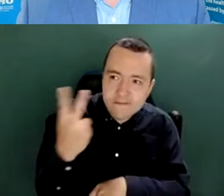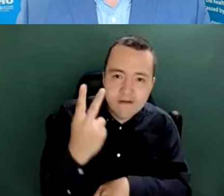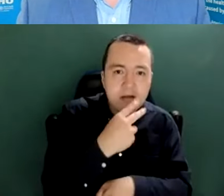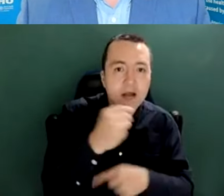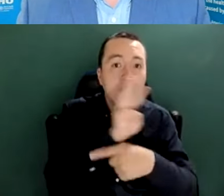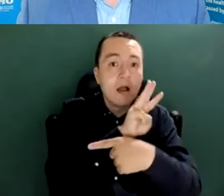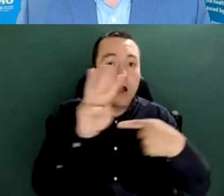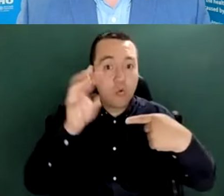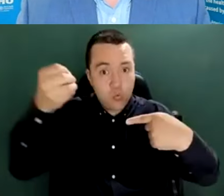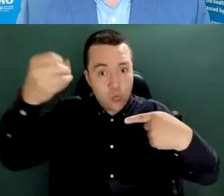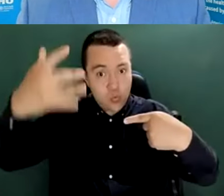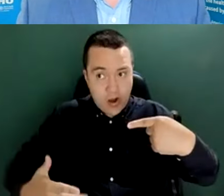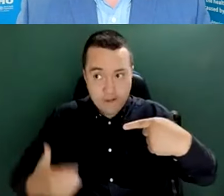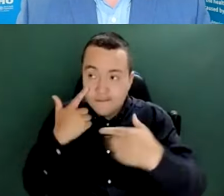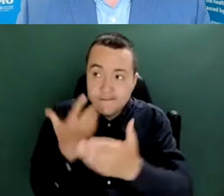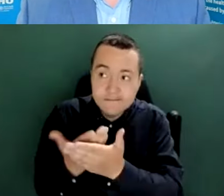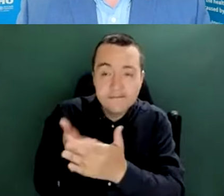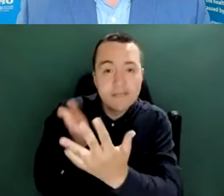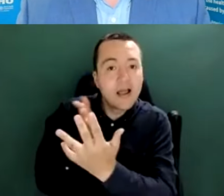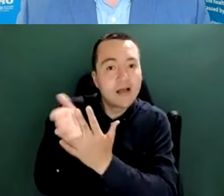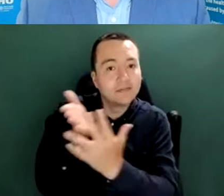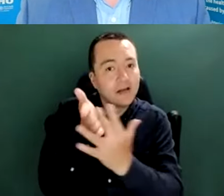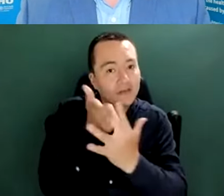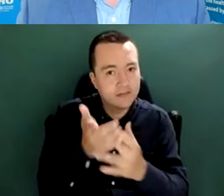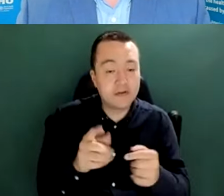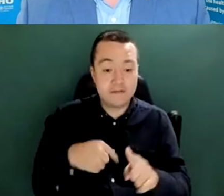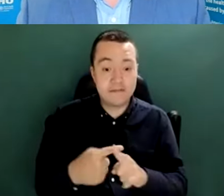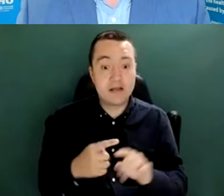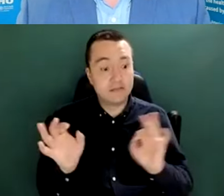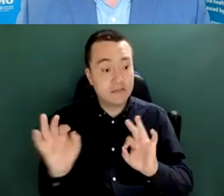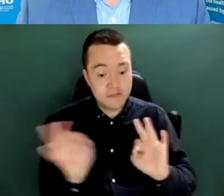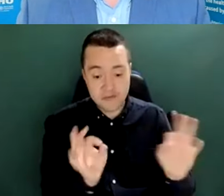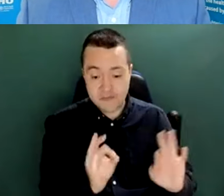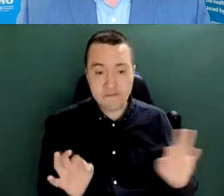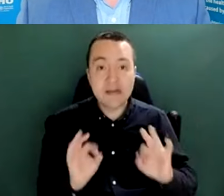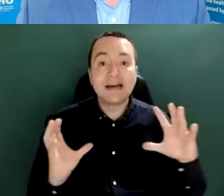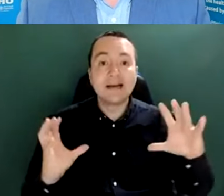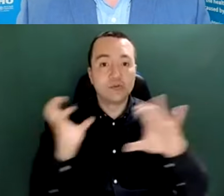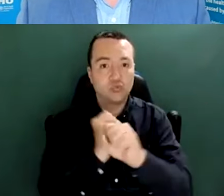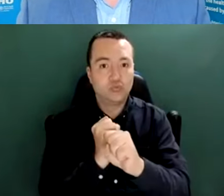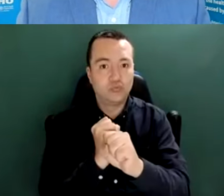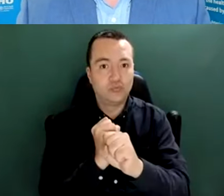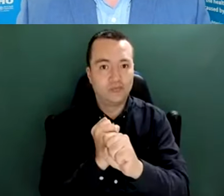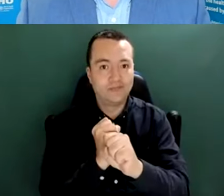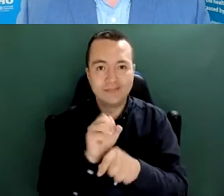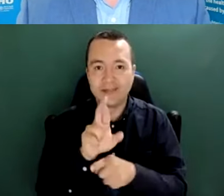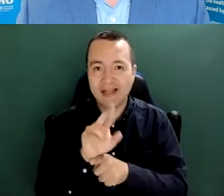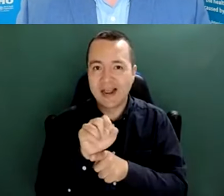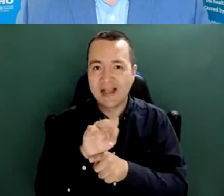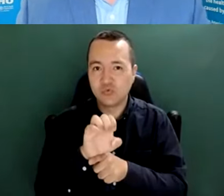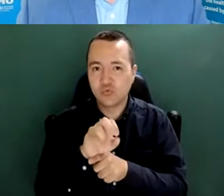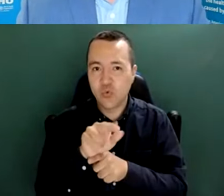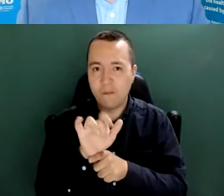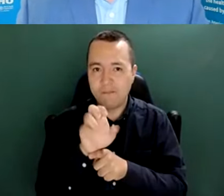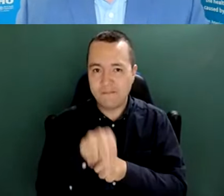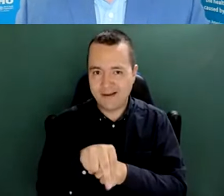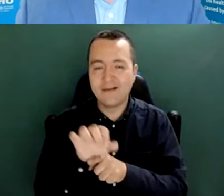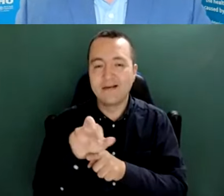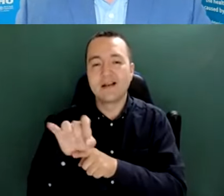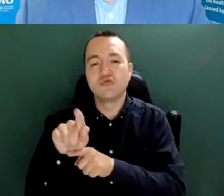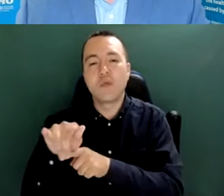de esos resúmenes y su publicación. Y voy a repasar cada uno de estos puntos para darles una